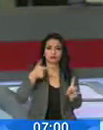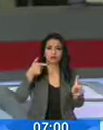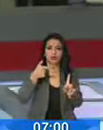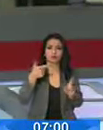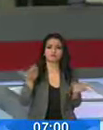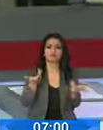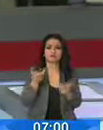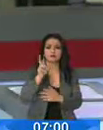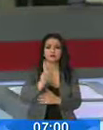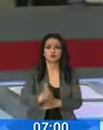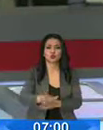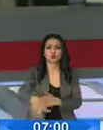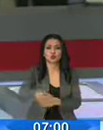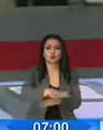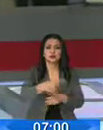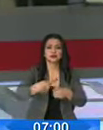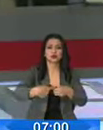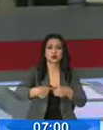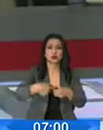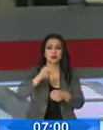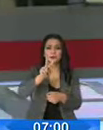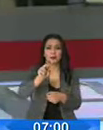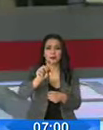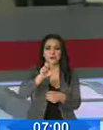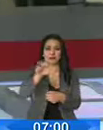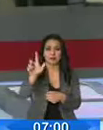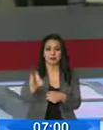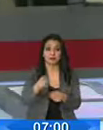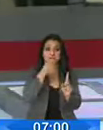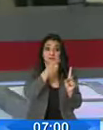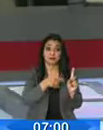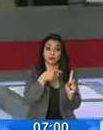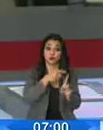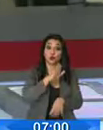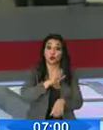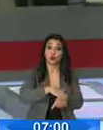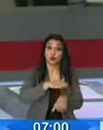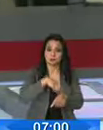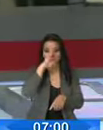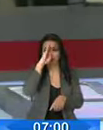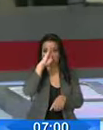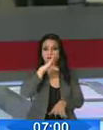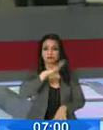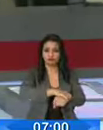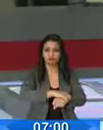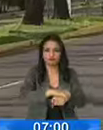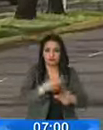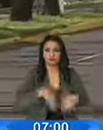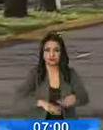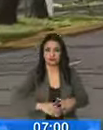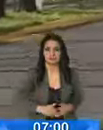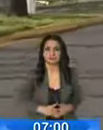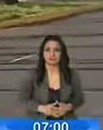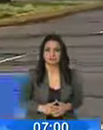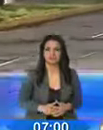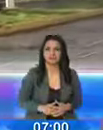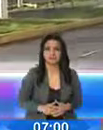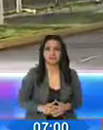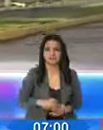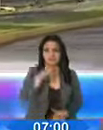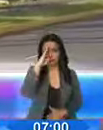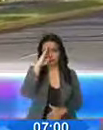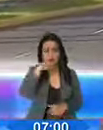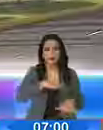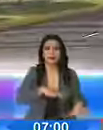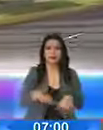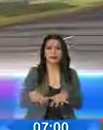sur oriente de la ciudad de Quito. El presunto sospechoso de este hecho fue detenido. El operativo policial se ejecutó este sábado en